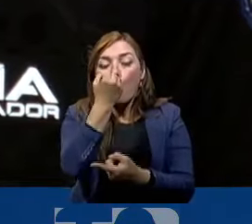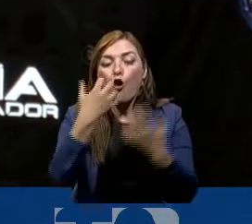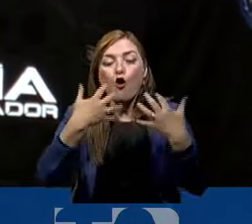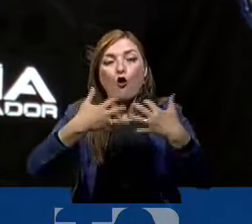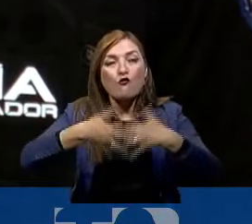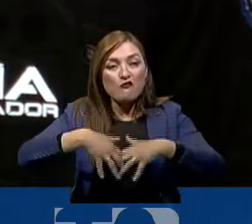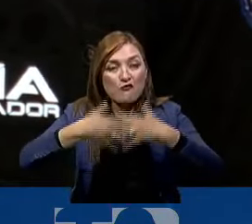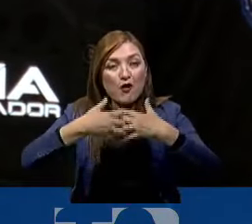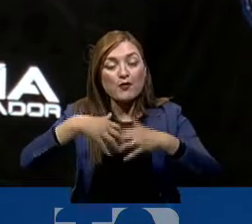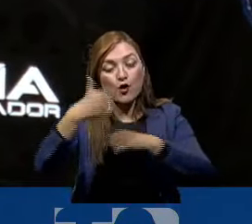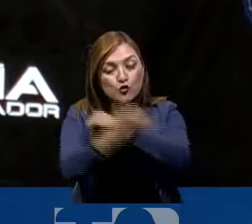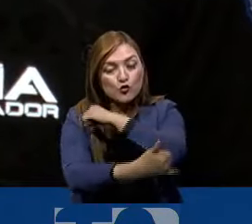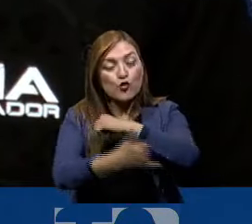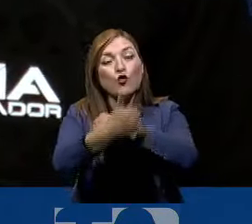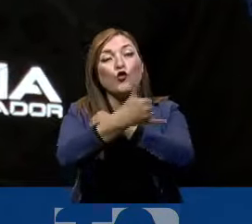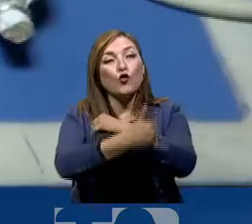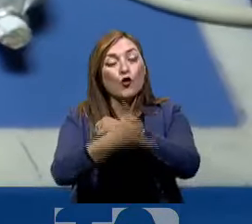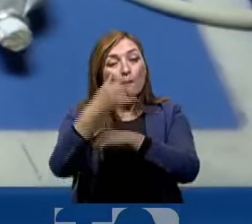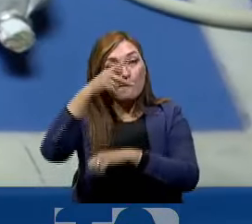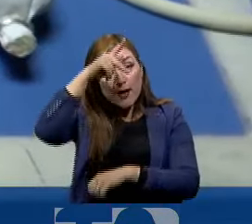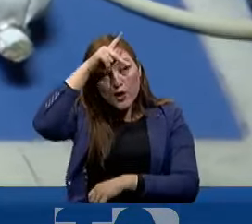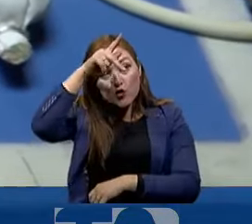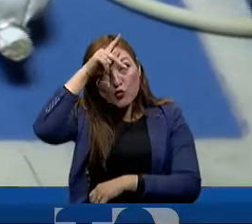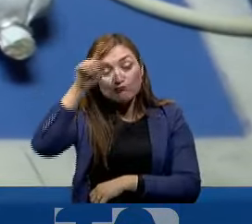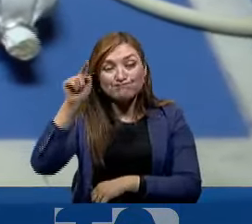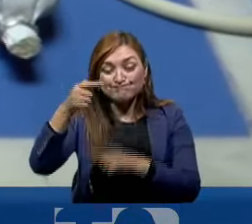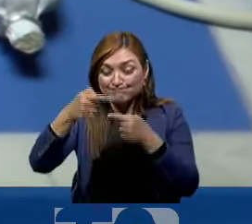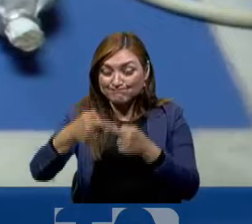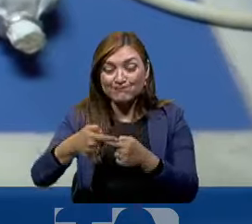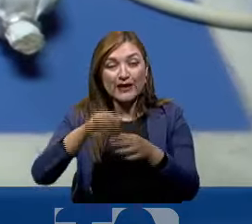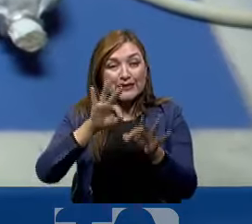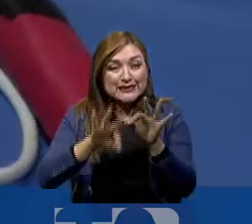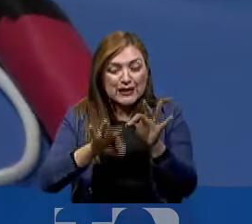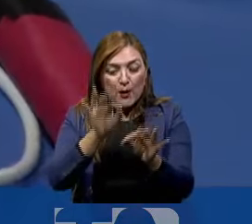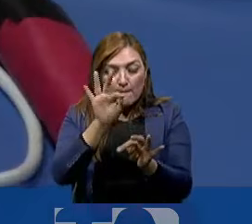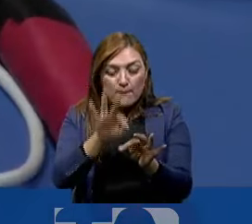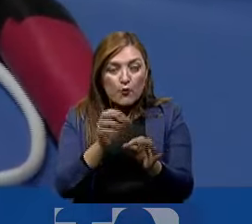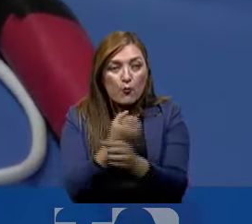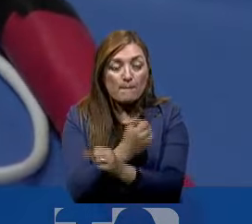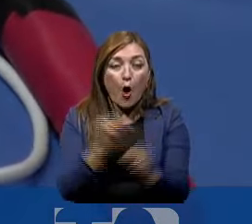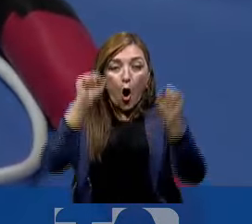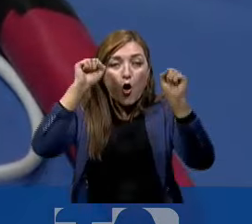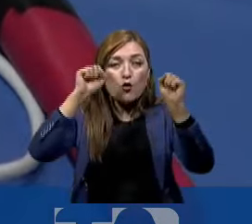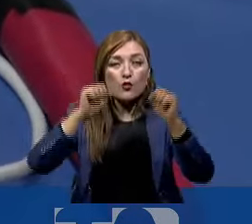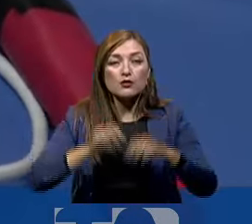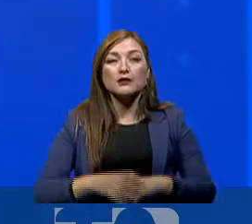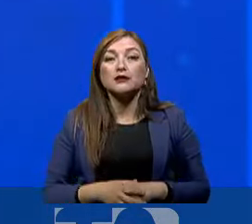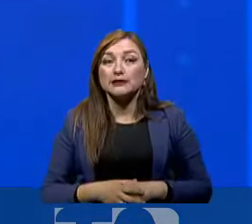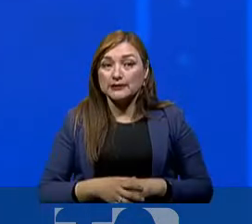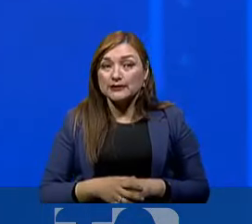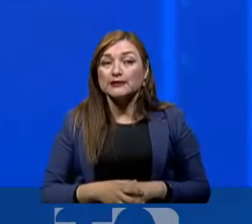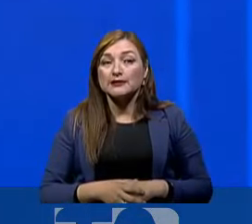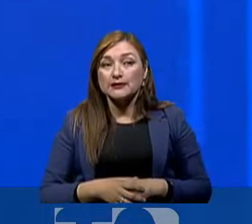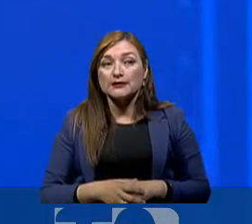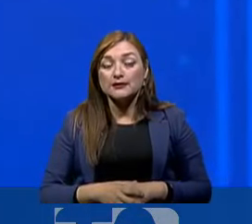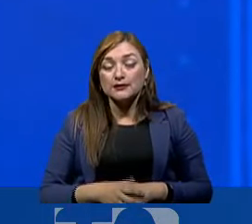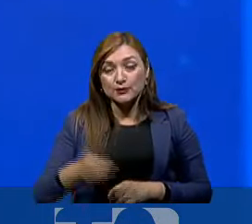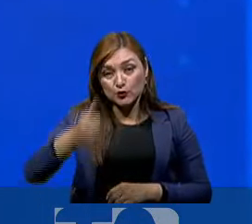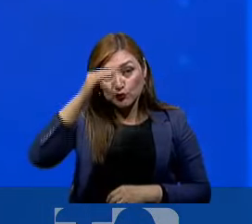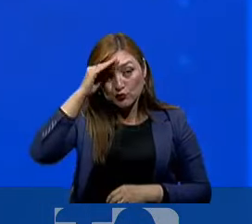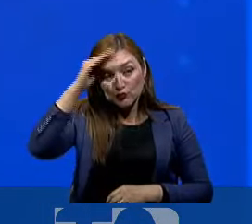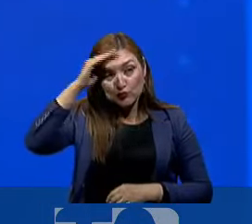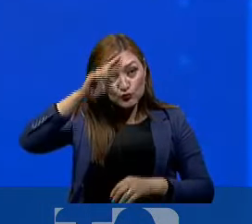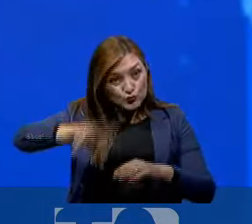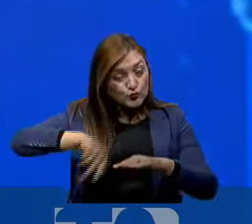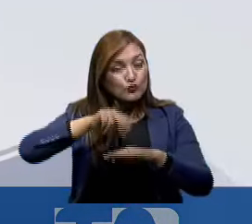fabricación extranjera, de fabricación peruana, y dos de fabricación nacional. Este inusual hallazgo hizo que el comandante general de la policía,